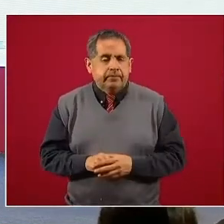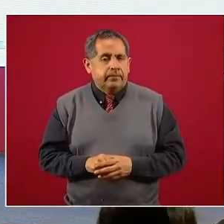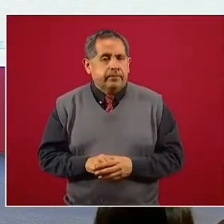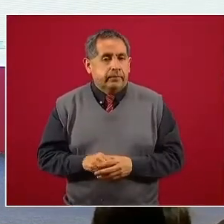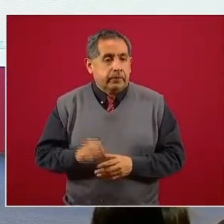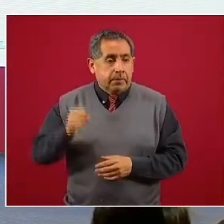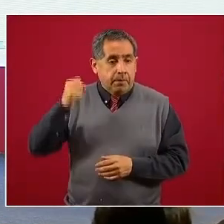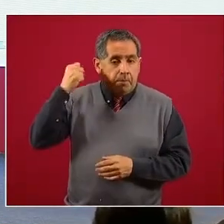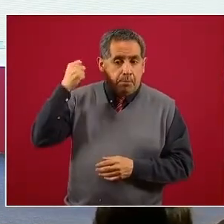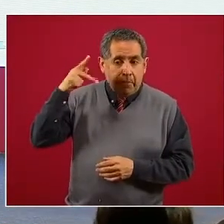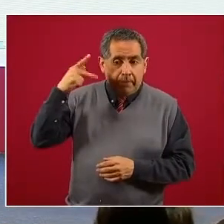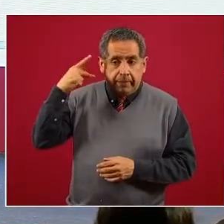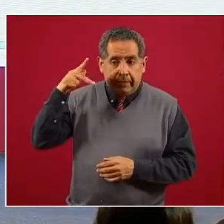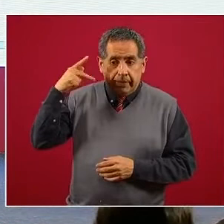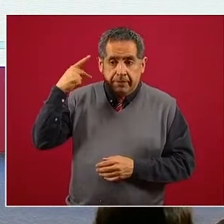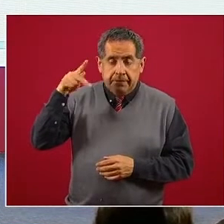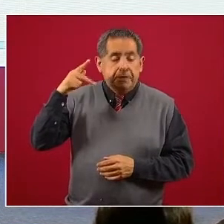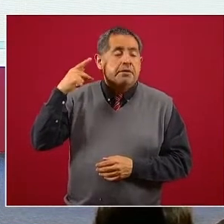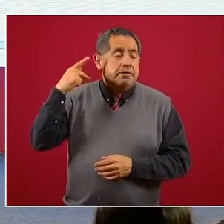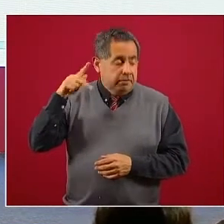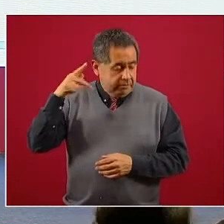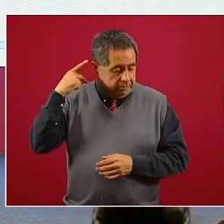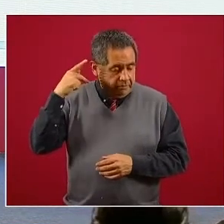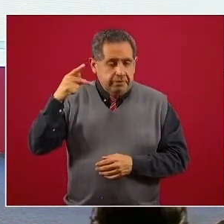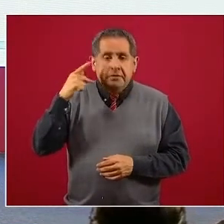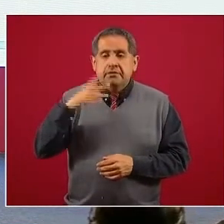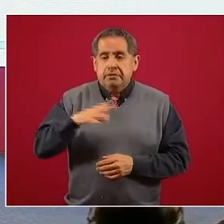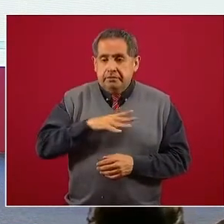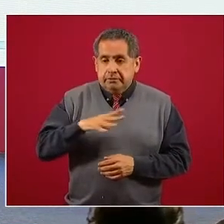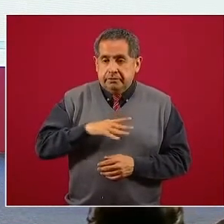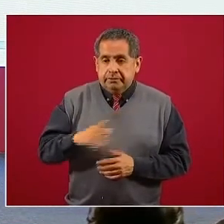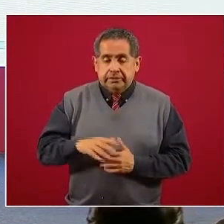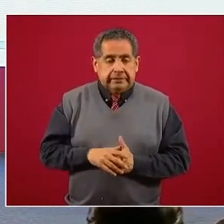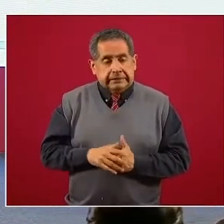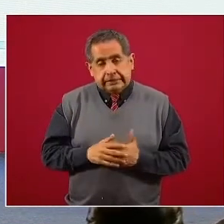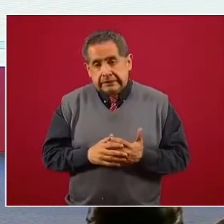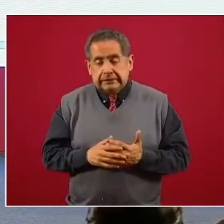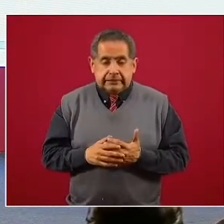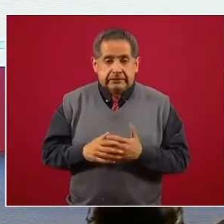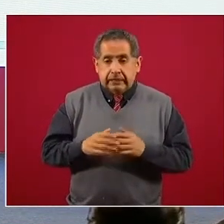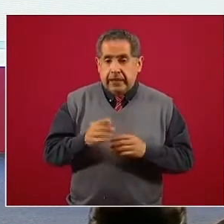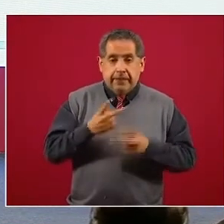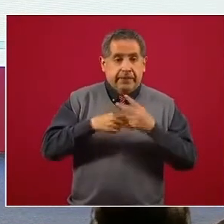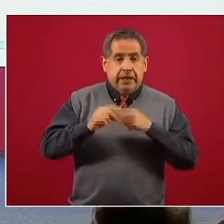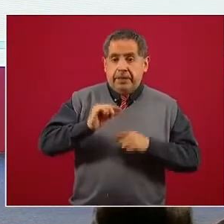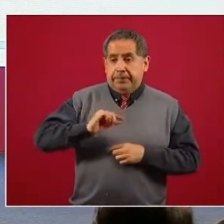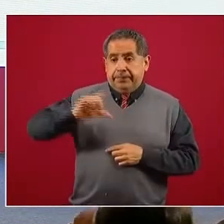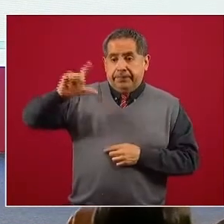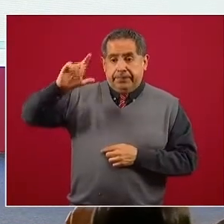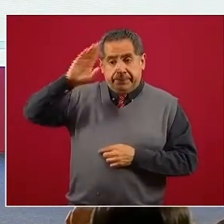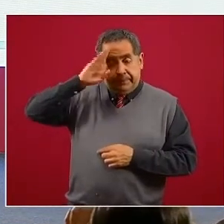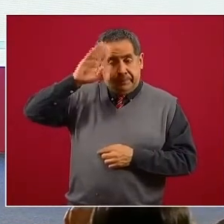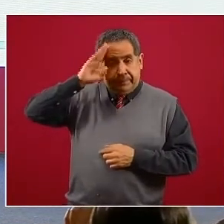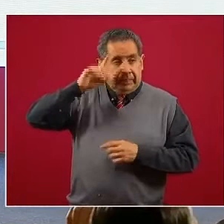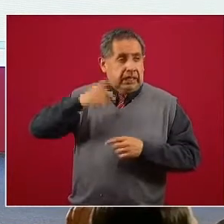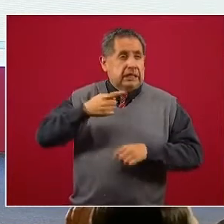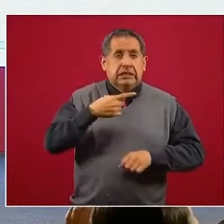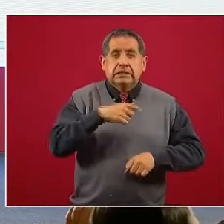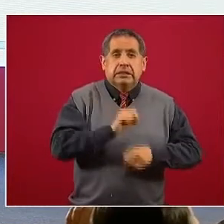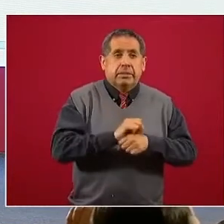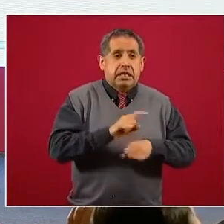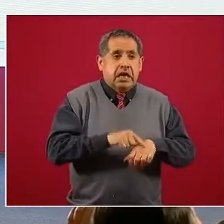Aquí tenemos a Puebla. Puebla sí tiene un comportamiento ascendente de su epidemia desde la